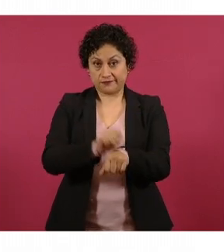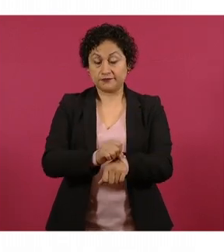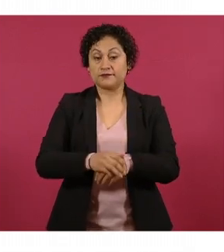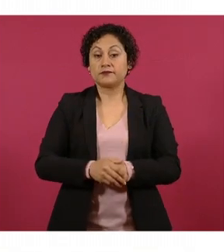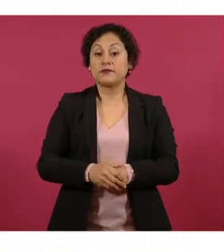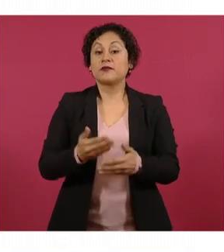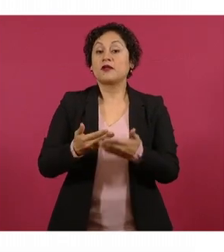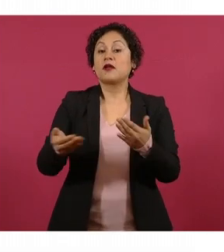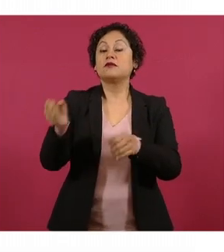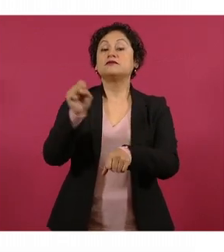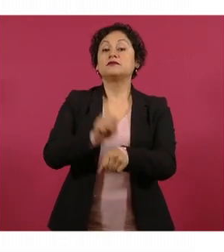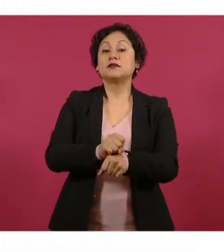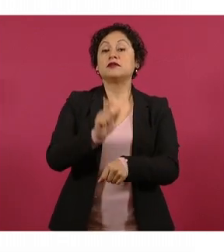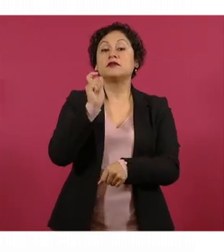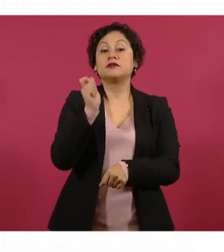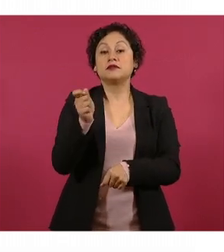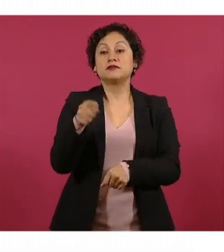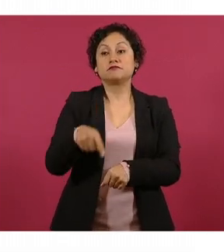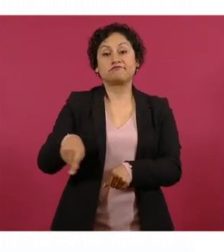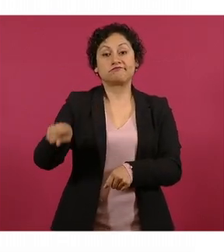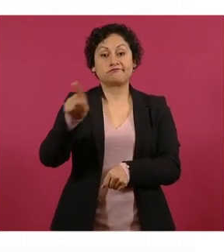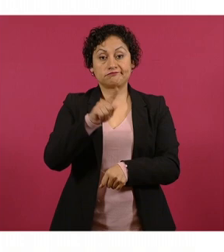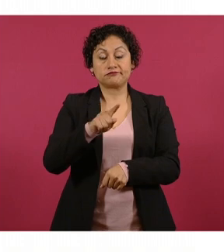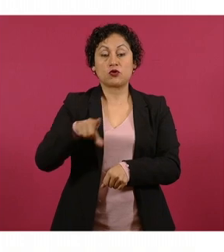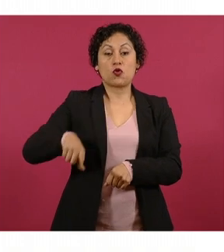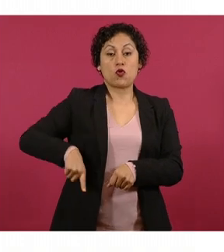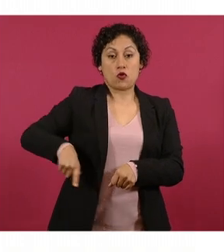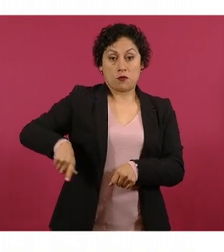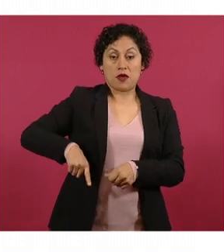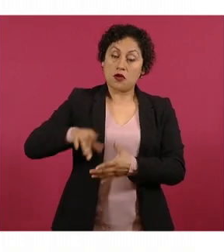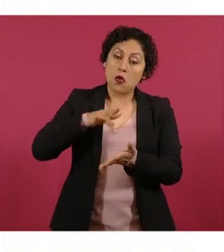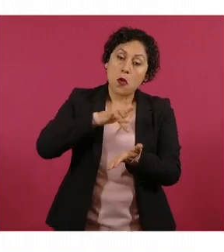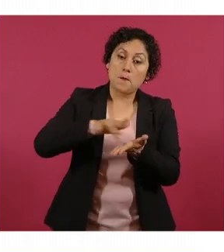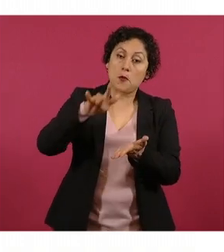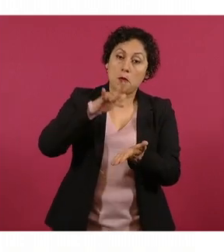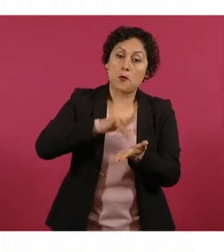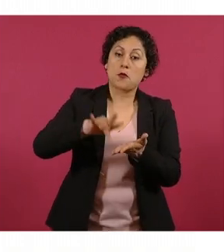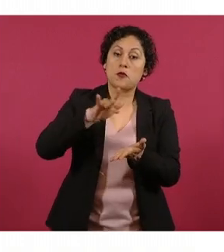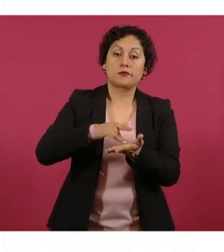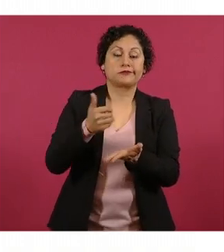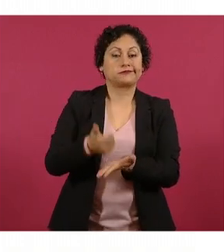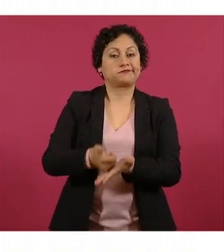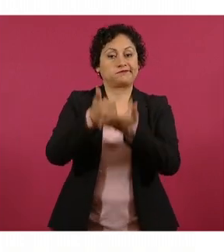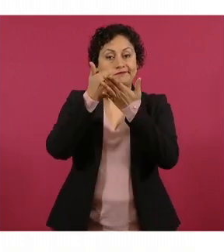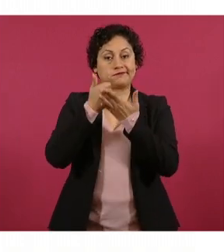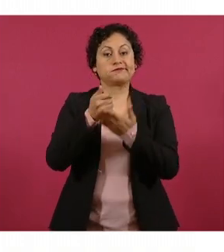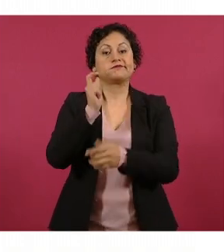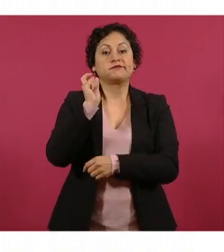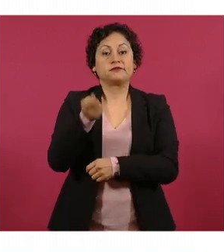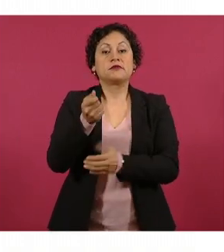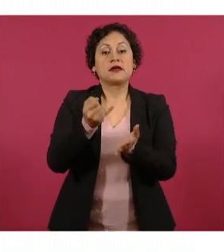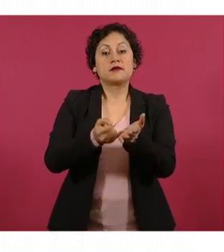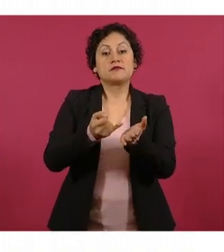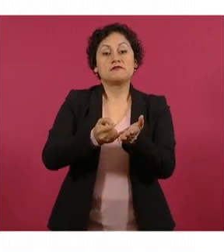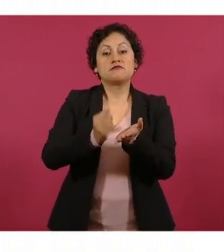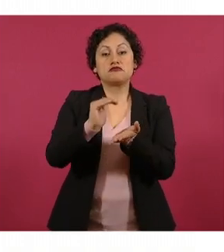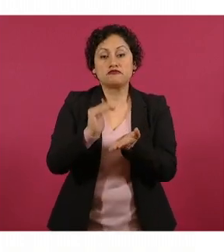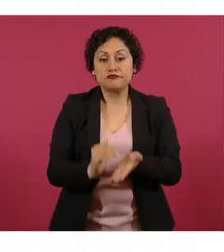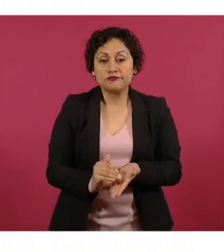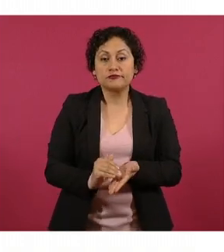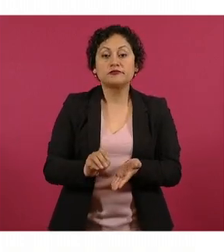semana, además, un esfuerzo importante por parte del Gobierno de México, aplicando incentivos fiscales en el caso de la gasolina